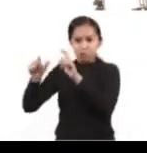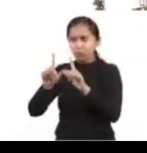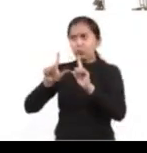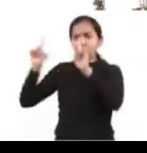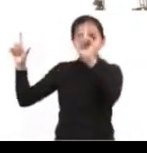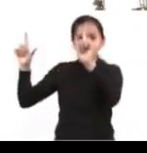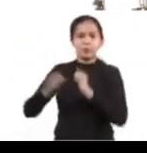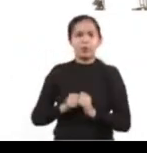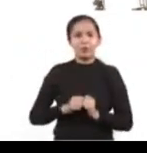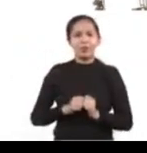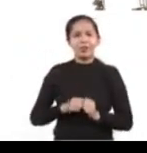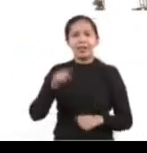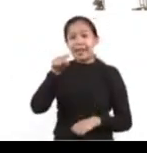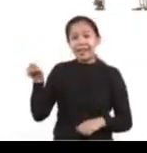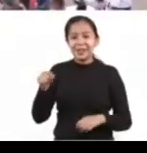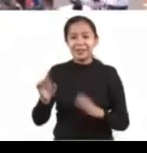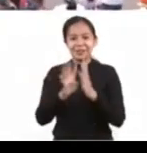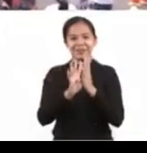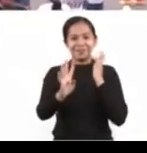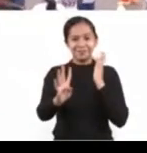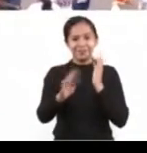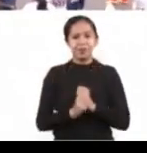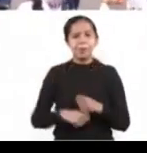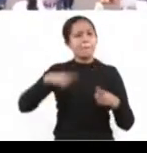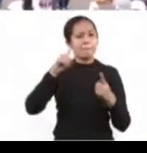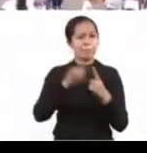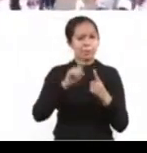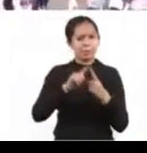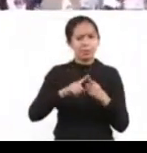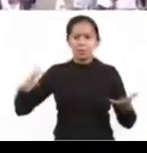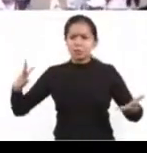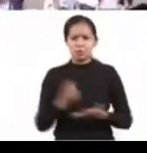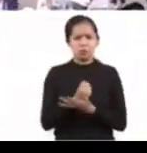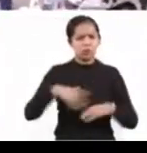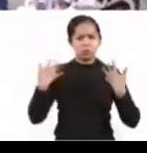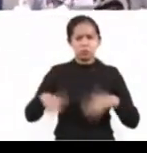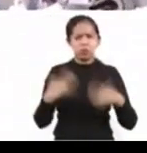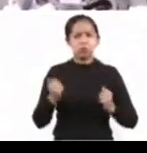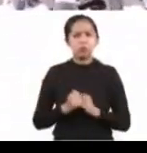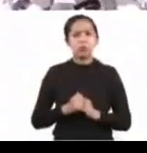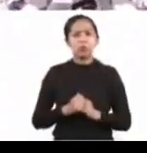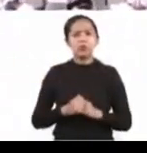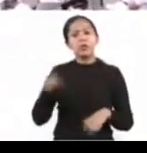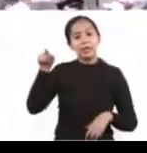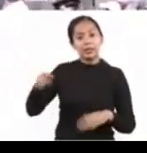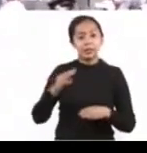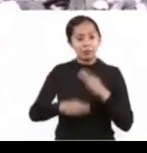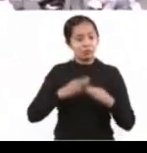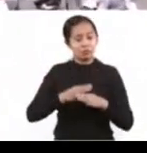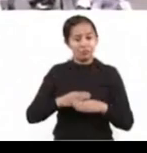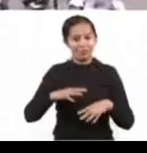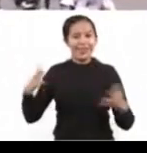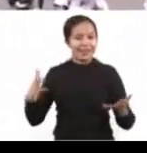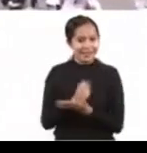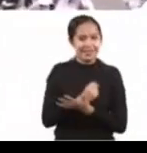Ya vienen desfilando. Primeramente mencionamos a nuestro gran campeón, también olímpico y campeón mundial, peso pluma y